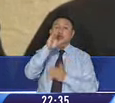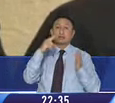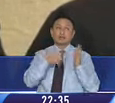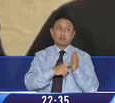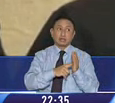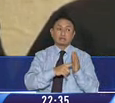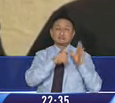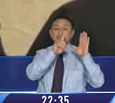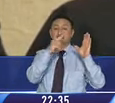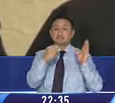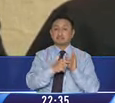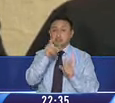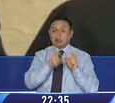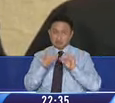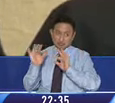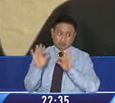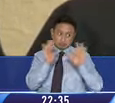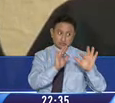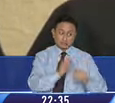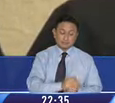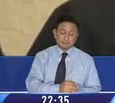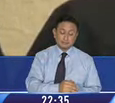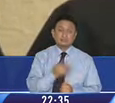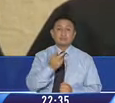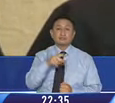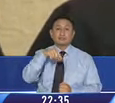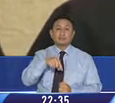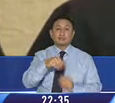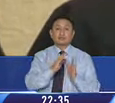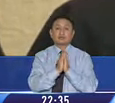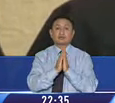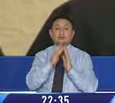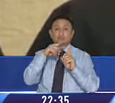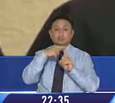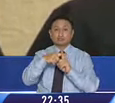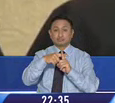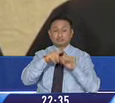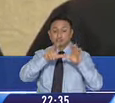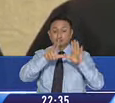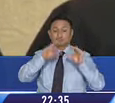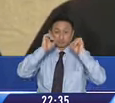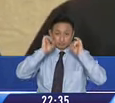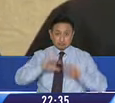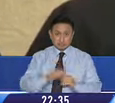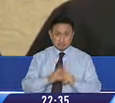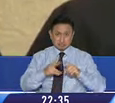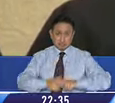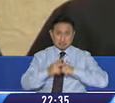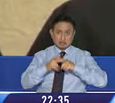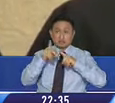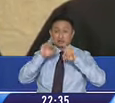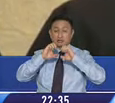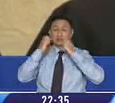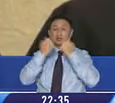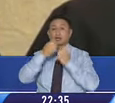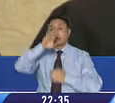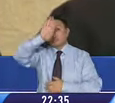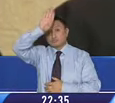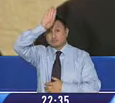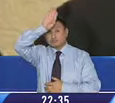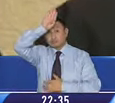6.000 personas. También pensamos que la misa de inicio del 8 de septiembre puede ser en el Estadio Olímpico